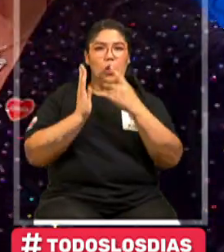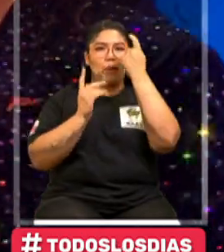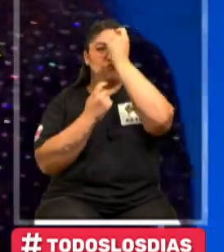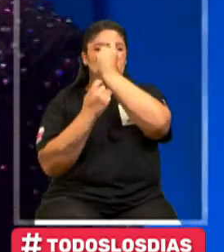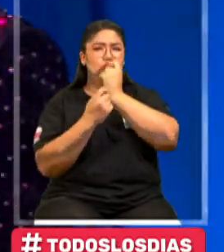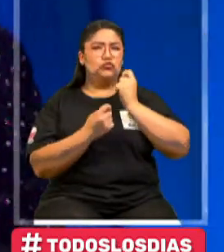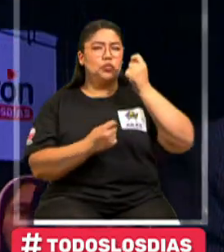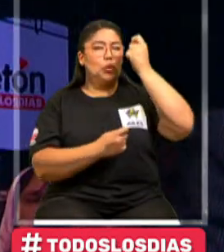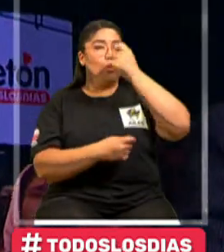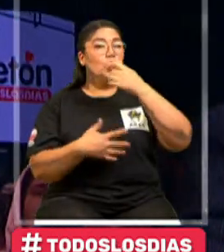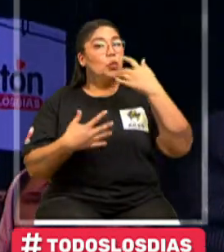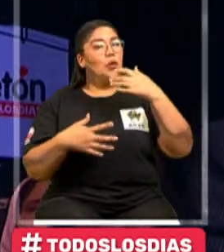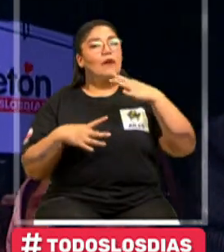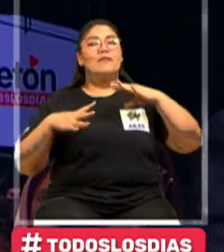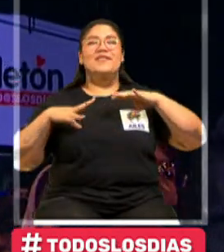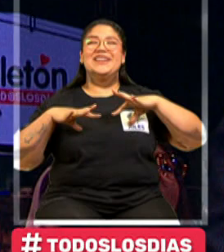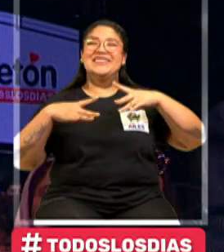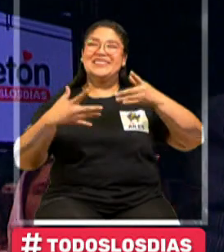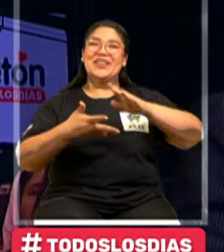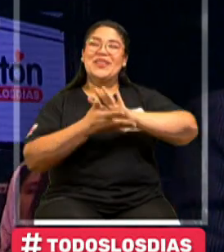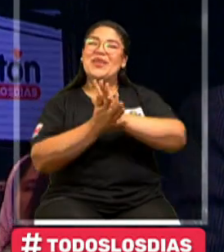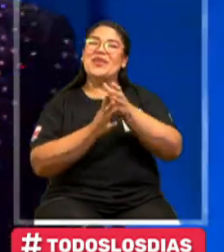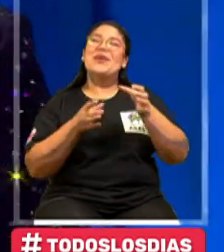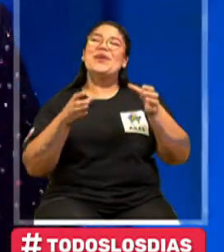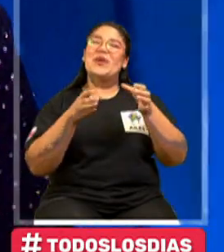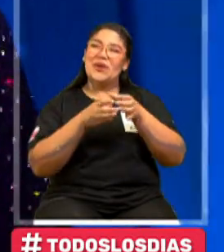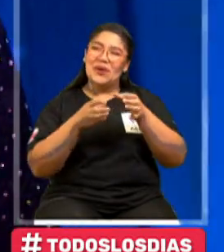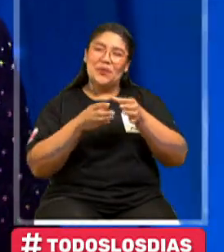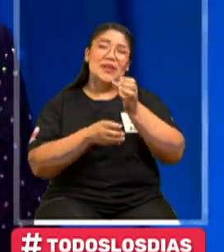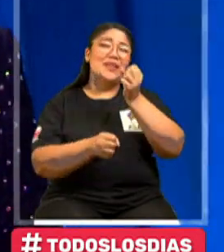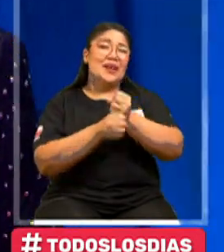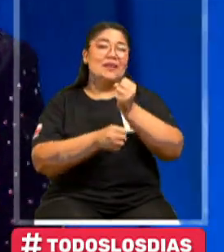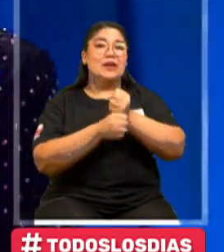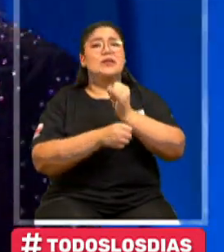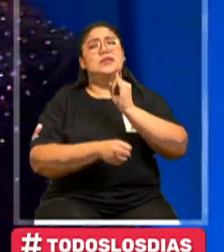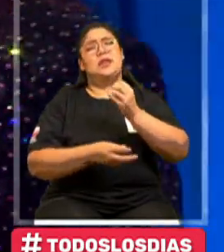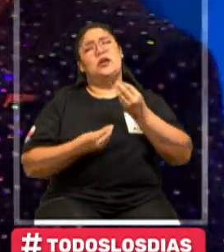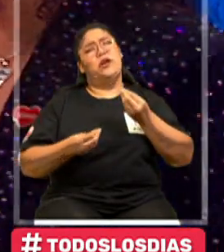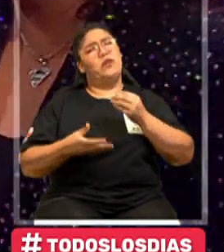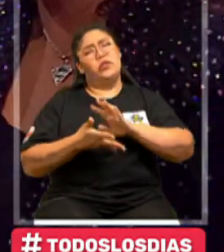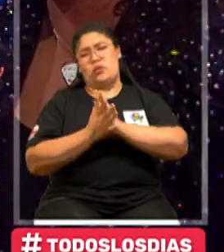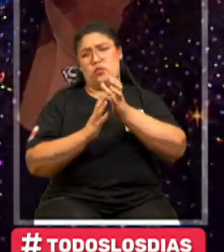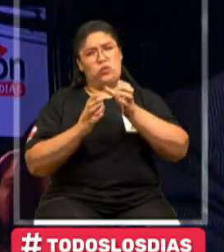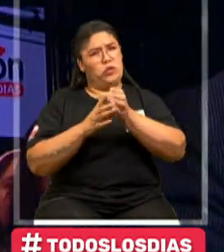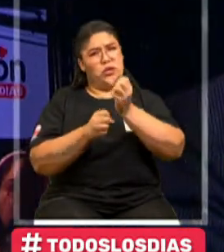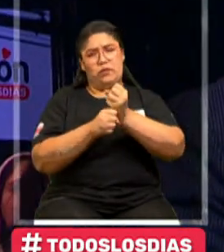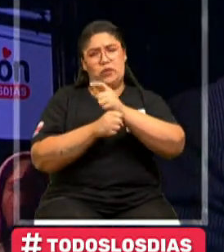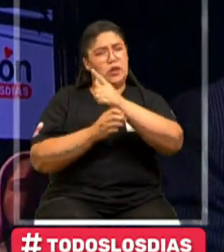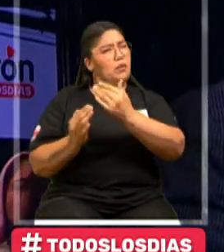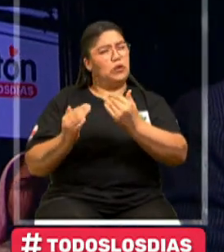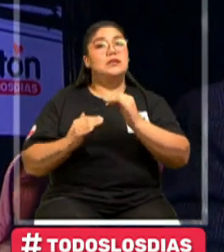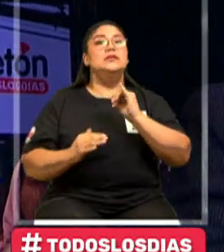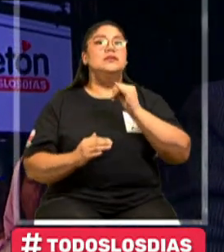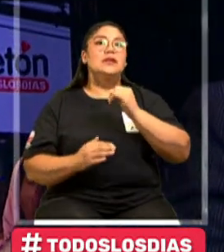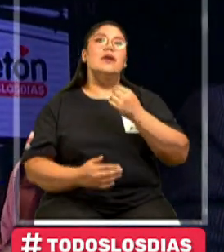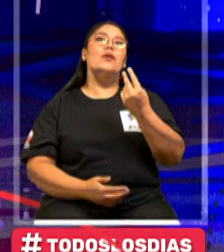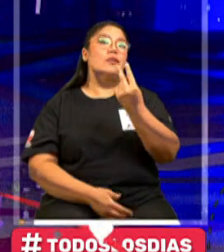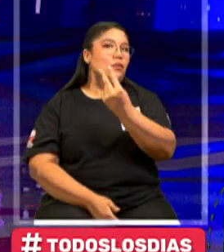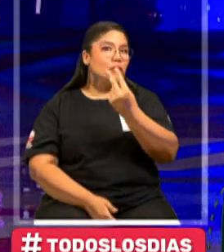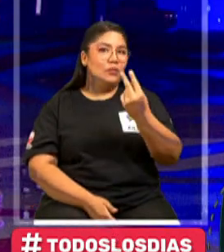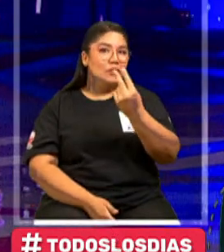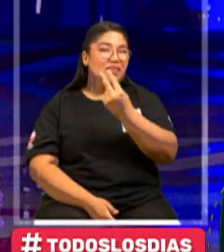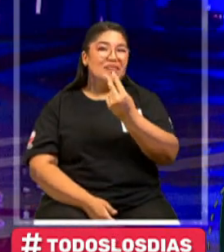Impresionante. Felicitaciones a todo el equipo. El trabajo sí, por supuesto, aquí de manera, un trabajo con José Luis. Un equipo ya. Con José Luis, con Leo.